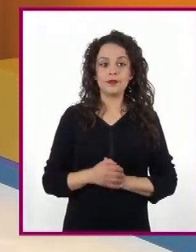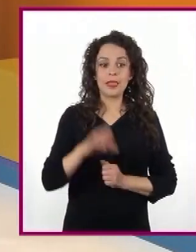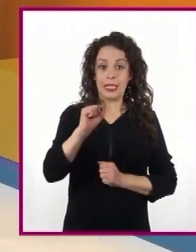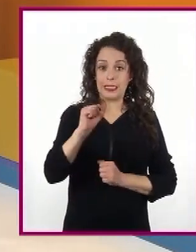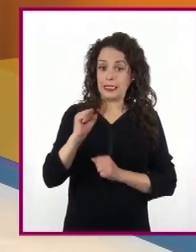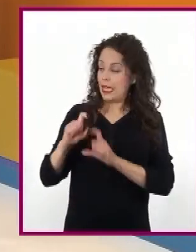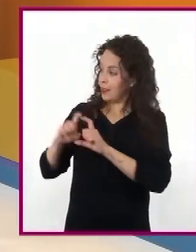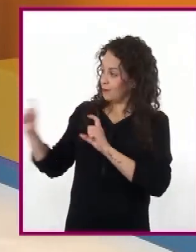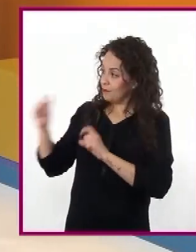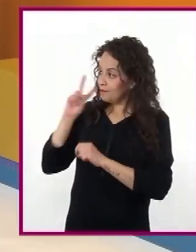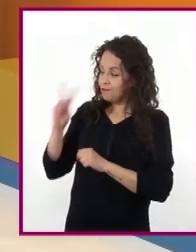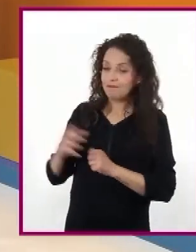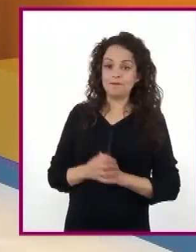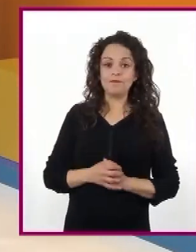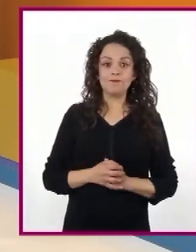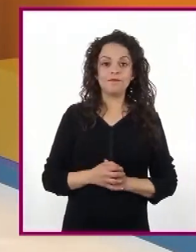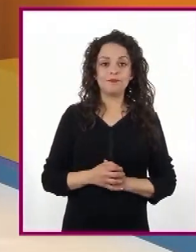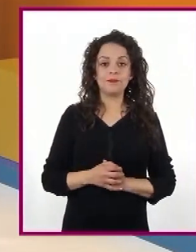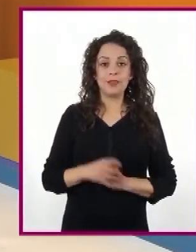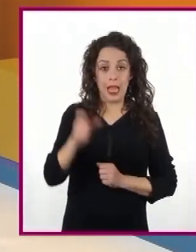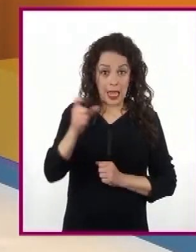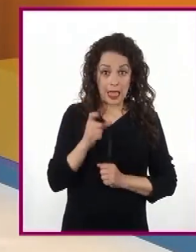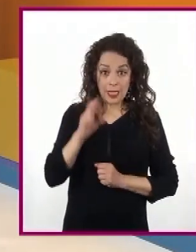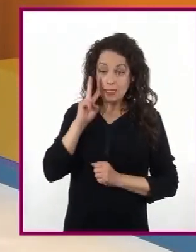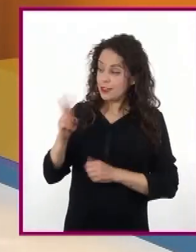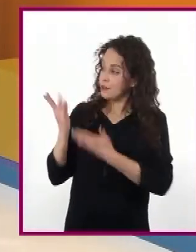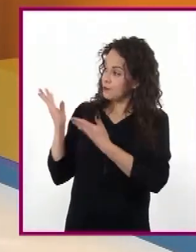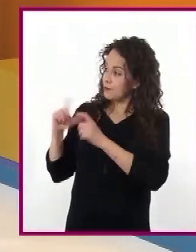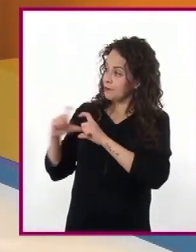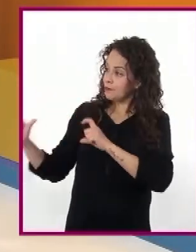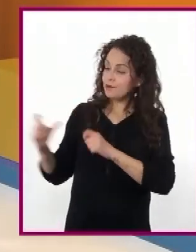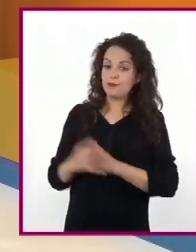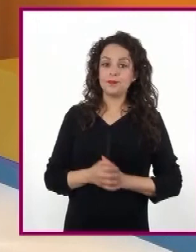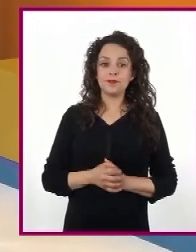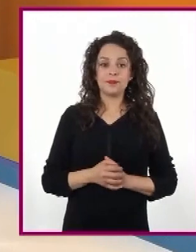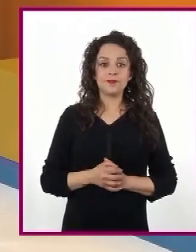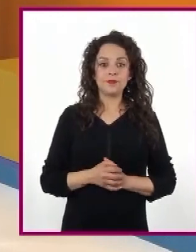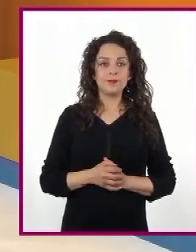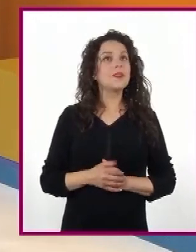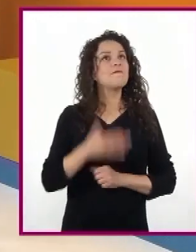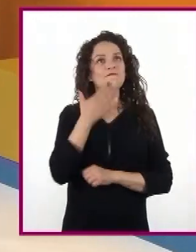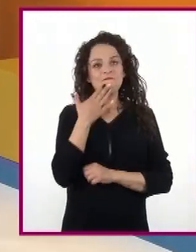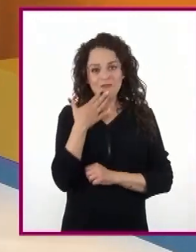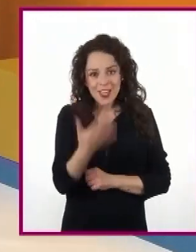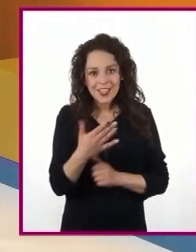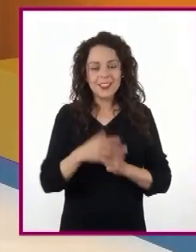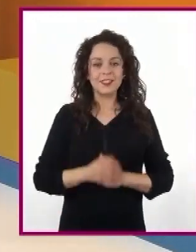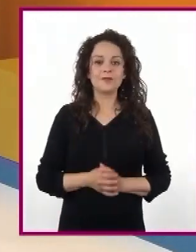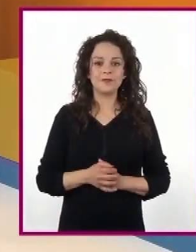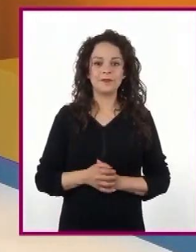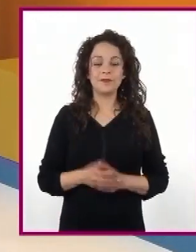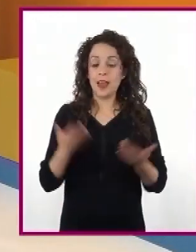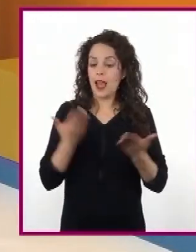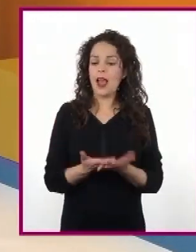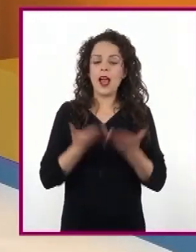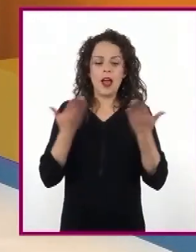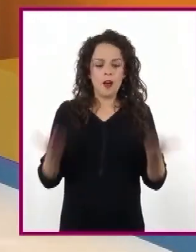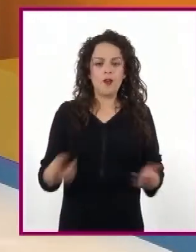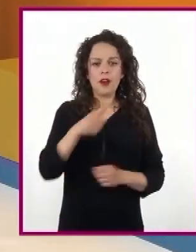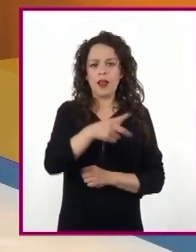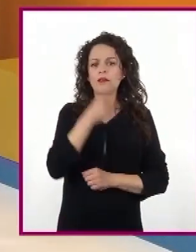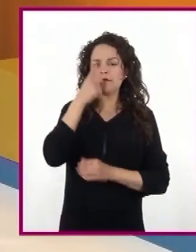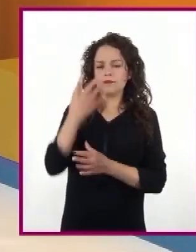S, lluvias en invierno. X, lluvias escasas. Vamos muy bien. Ahora,